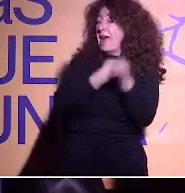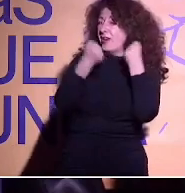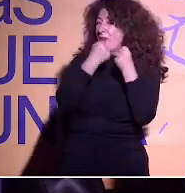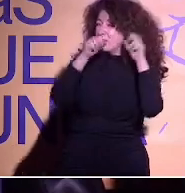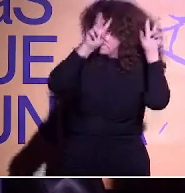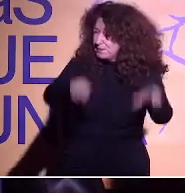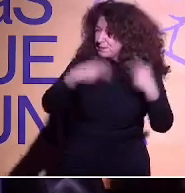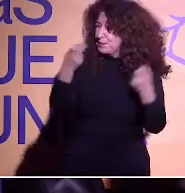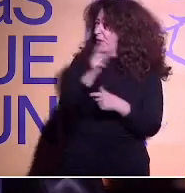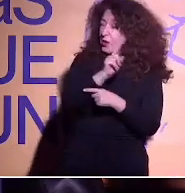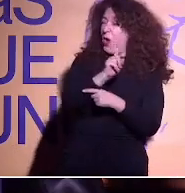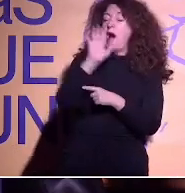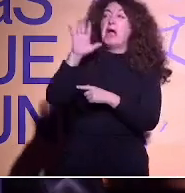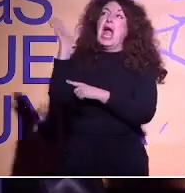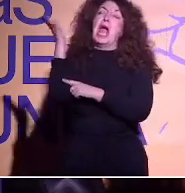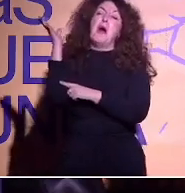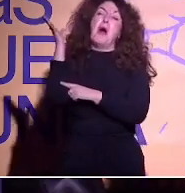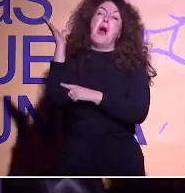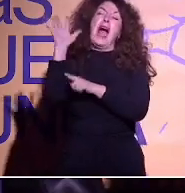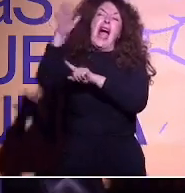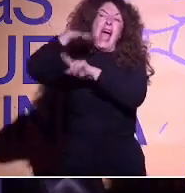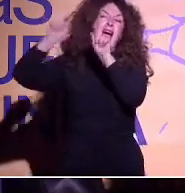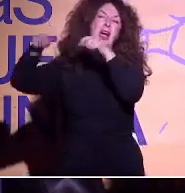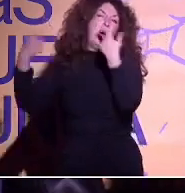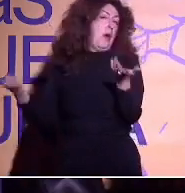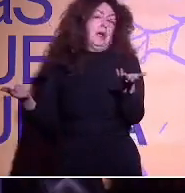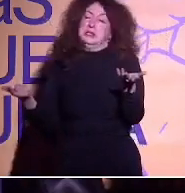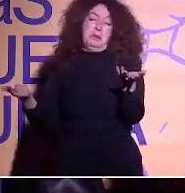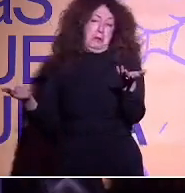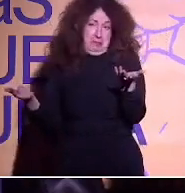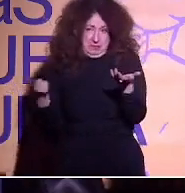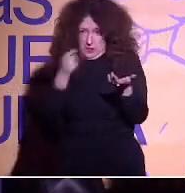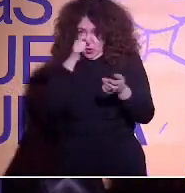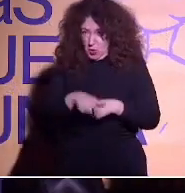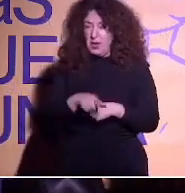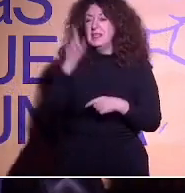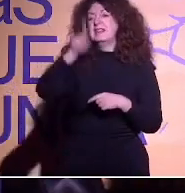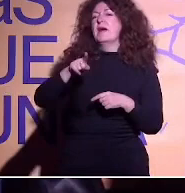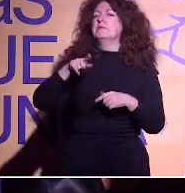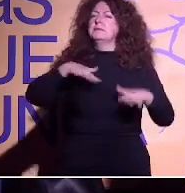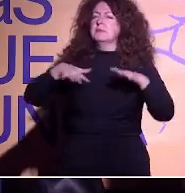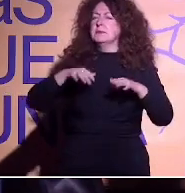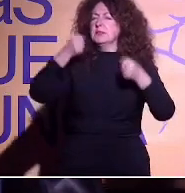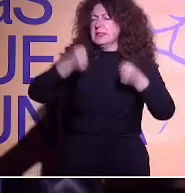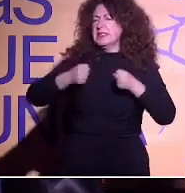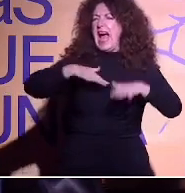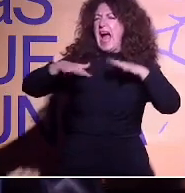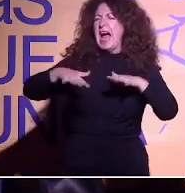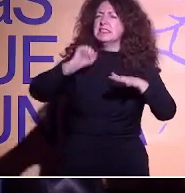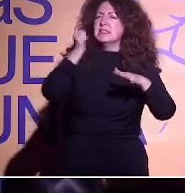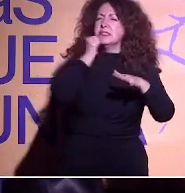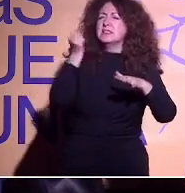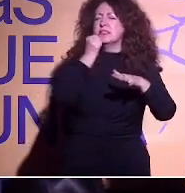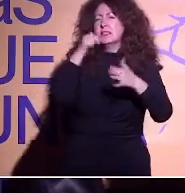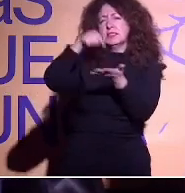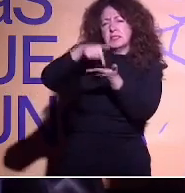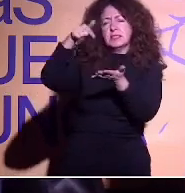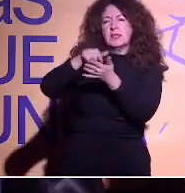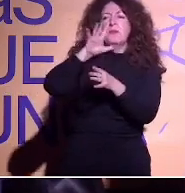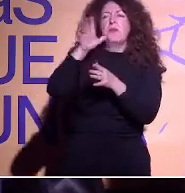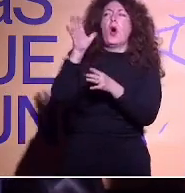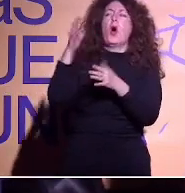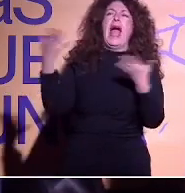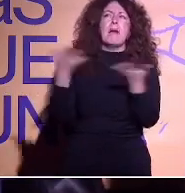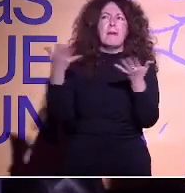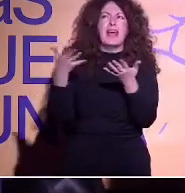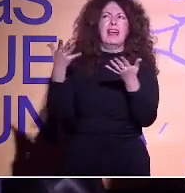es poco más que jardinería que los y las activistas que están siendo criminalizados por denunciar la emergencia climática incluso acusadas de